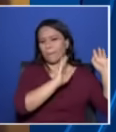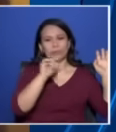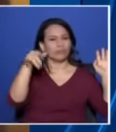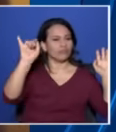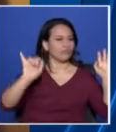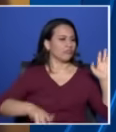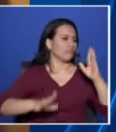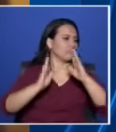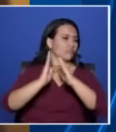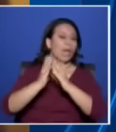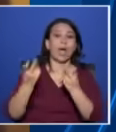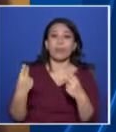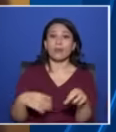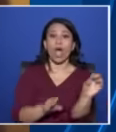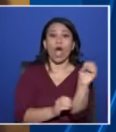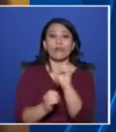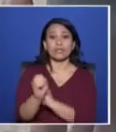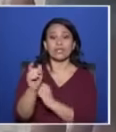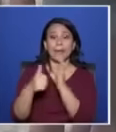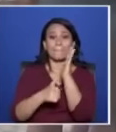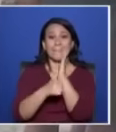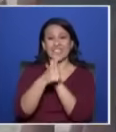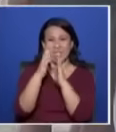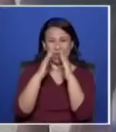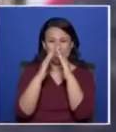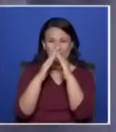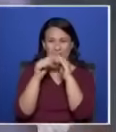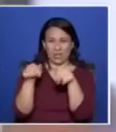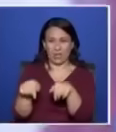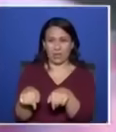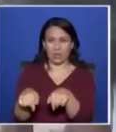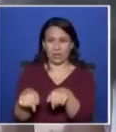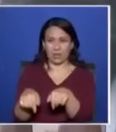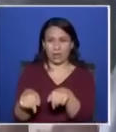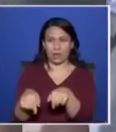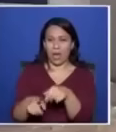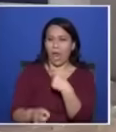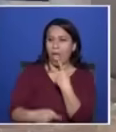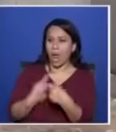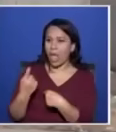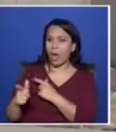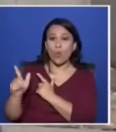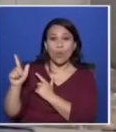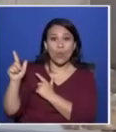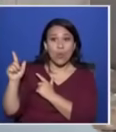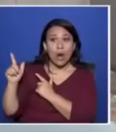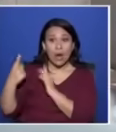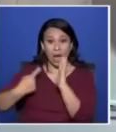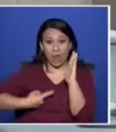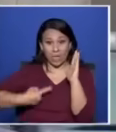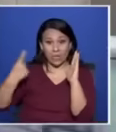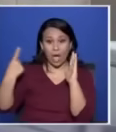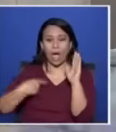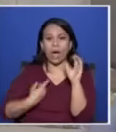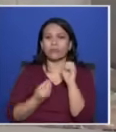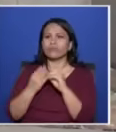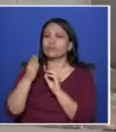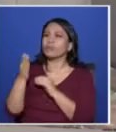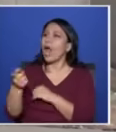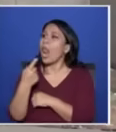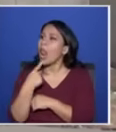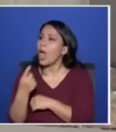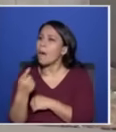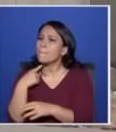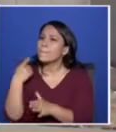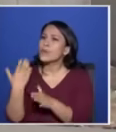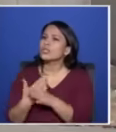del gobierno han sido desalojados del sitio. Todos los tipos cogieron, lo primero amenazaron a los guardias, después fueron a las oficinas de Midú, que estaban dos cuadras más